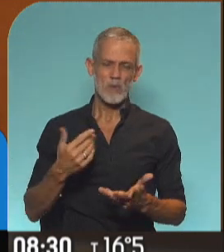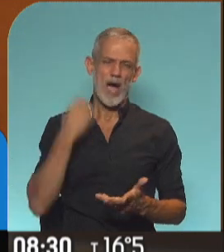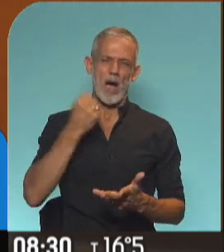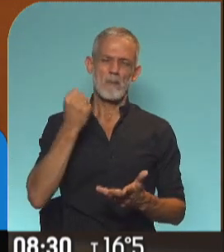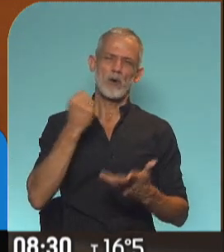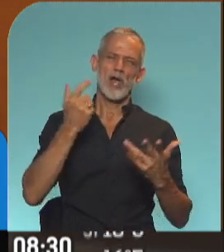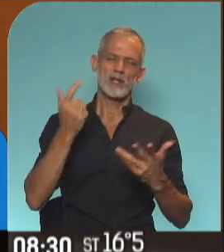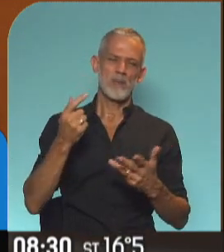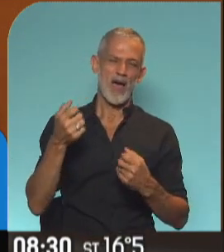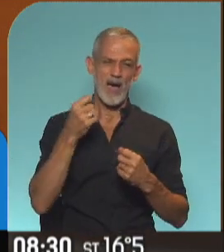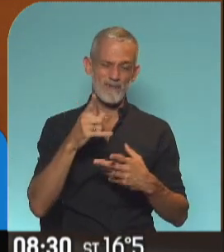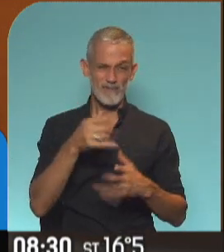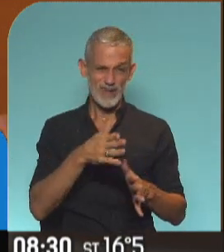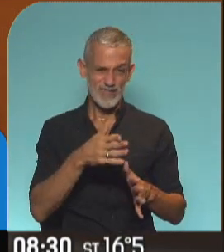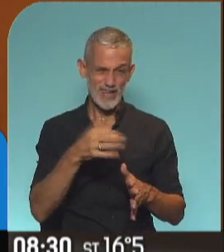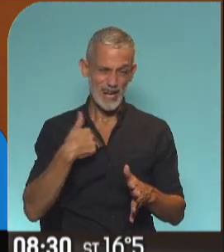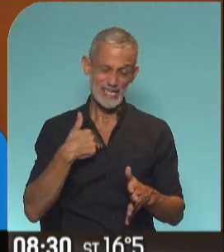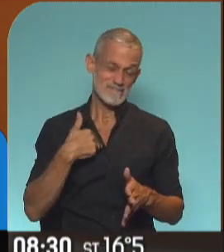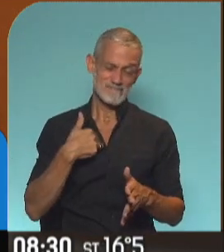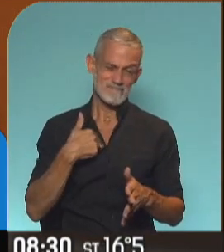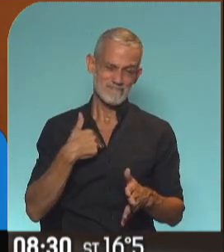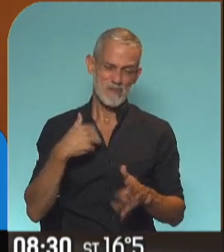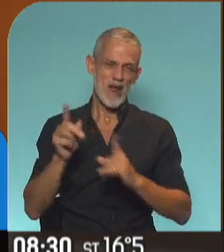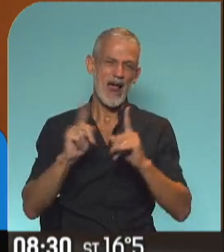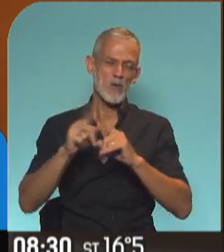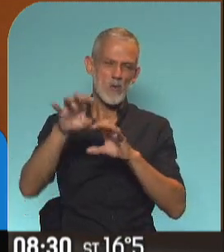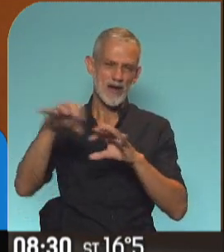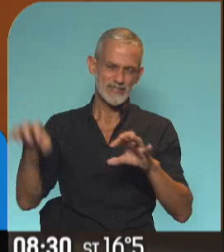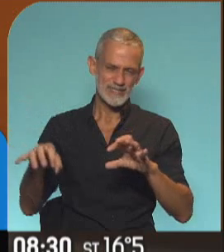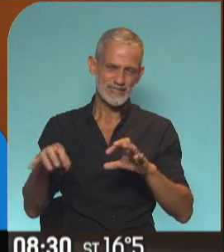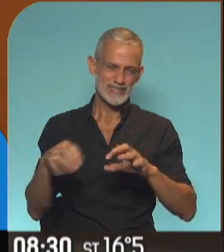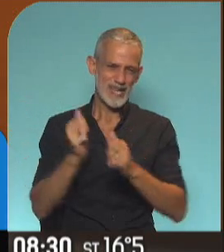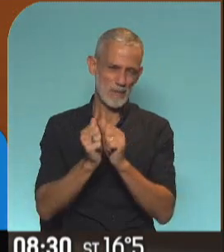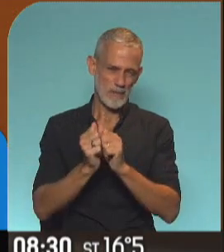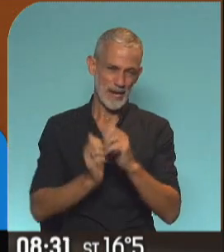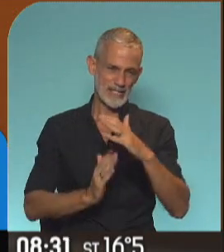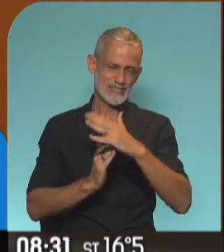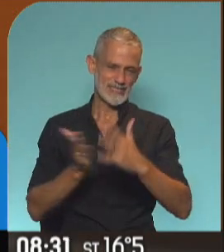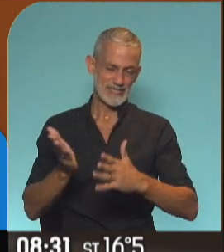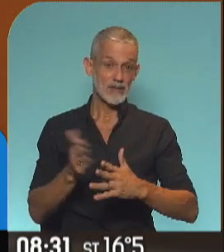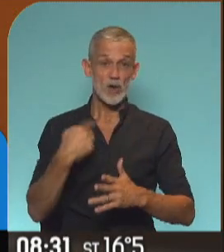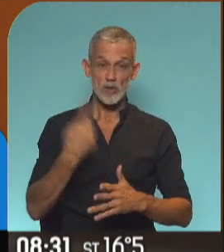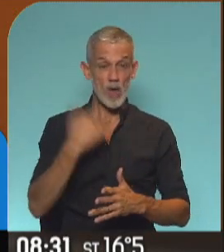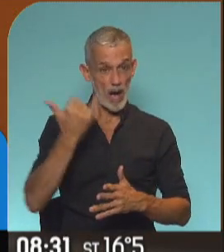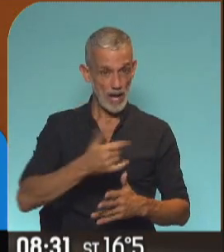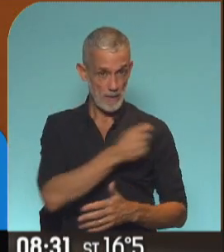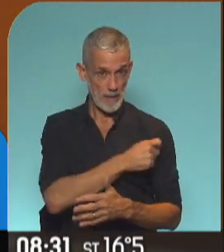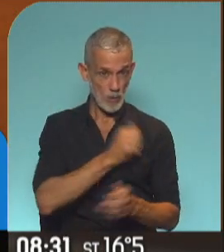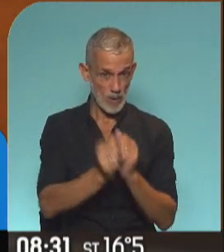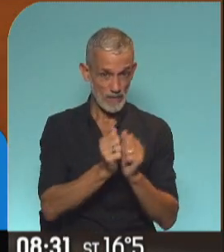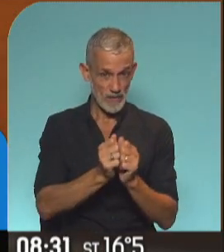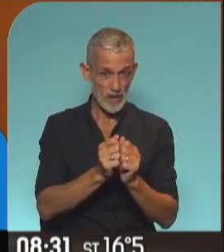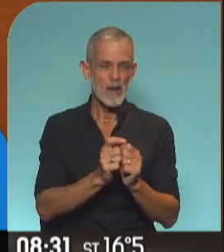para por ejemplo bueno para alguna de las de los titulares entonces que nosotros podamos tener nuestra vacuna para